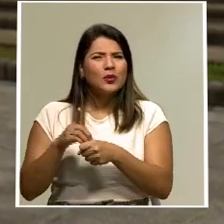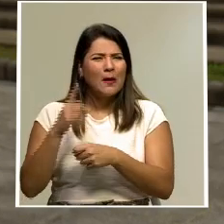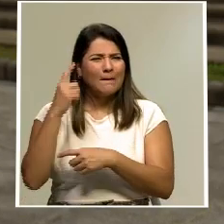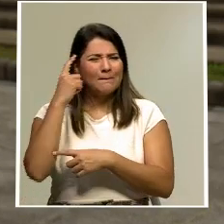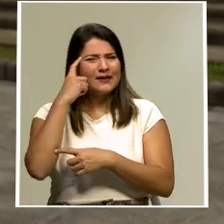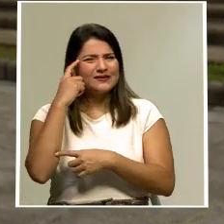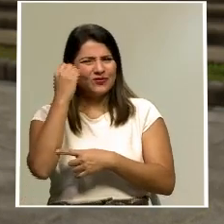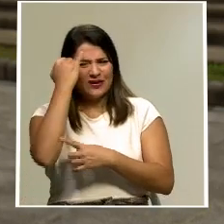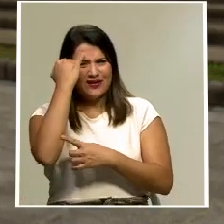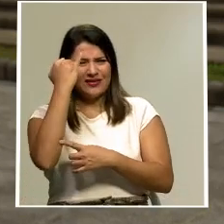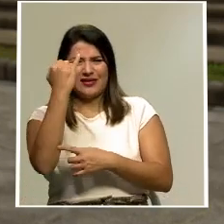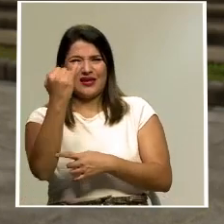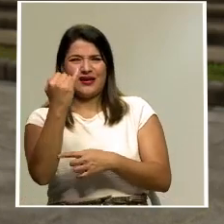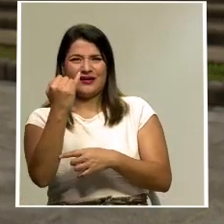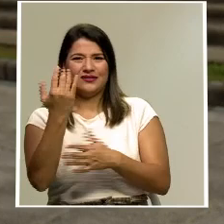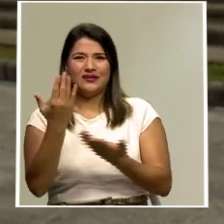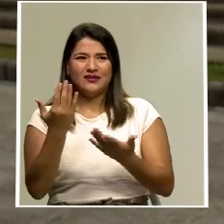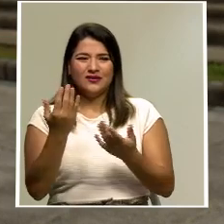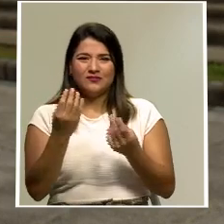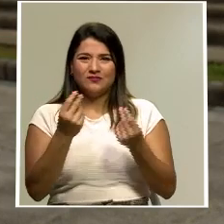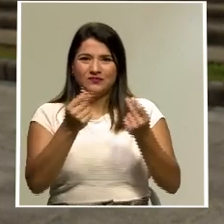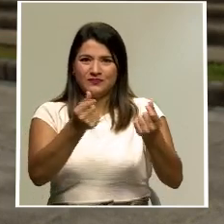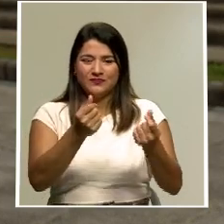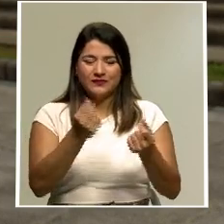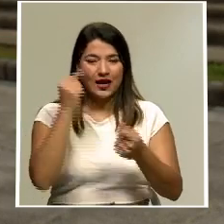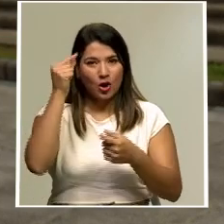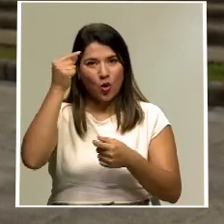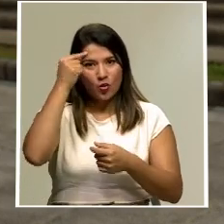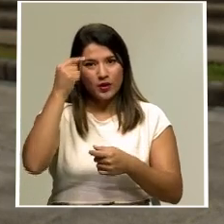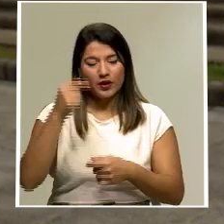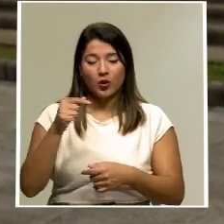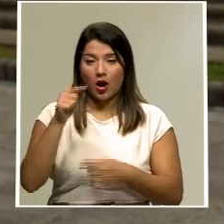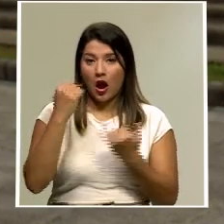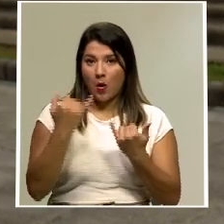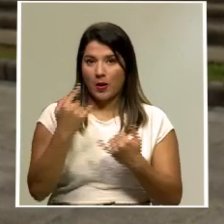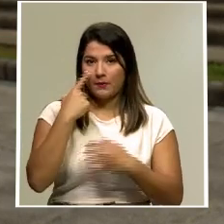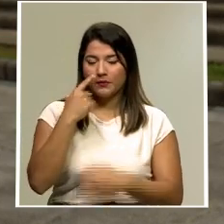del gobierno lo que se anunció hoy en horas de la tarde. Veamos.